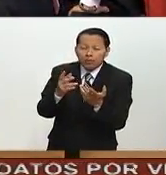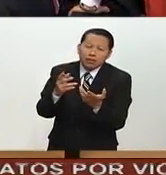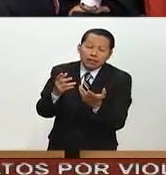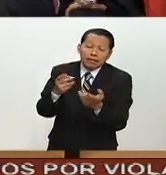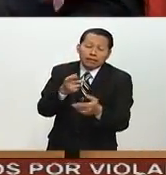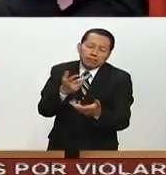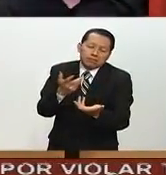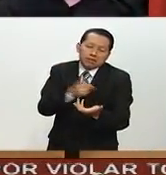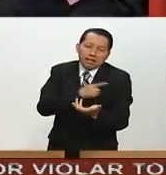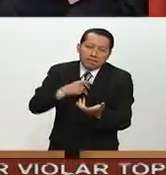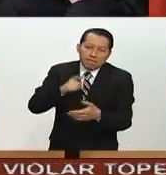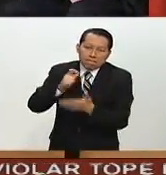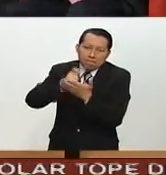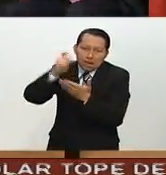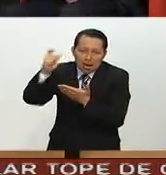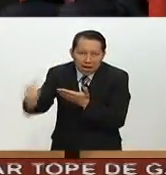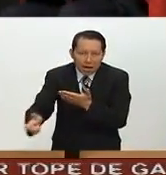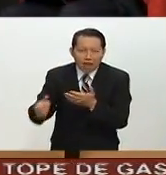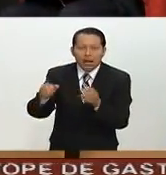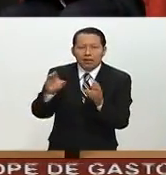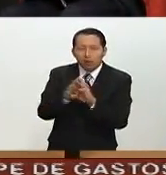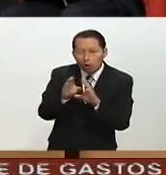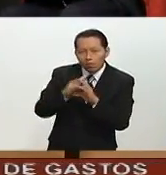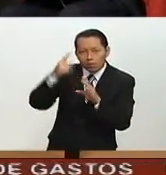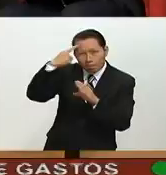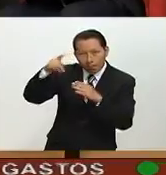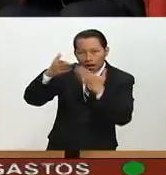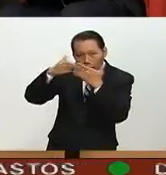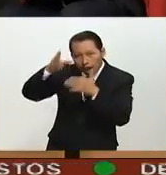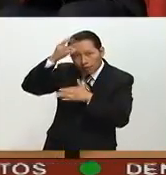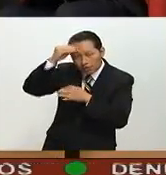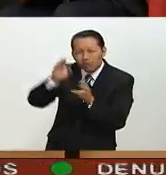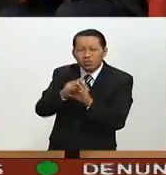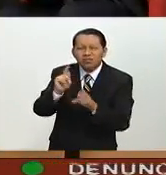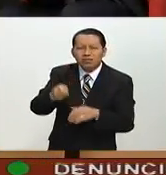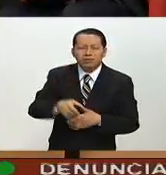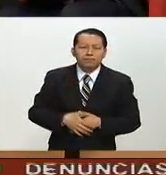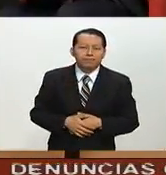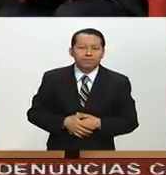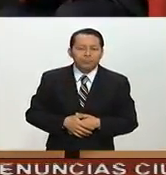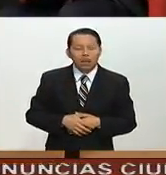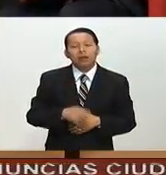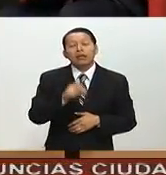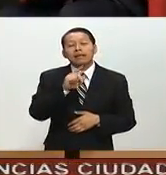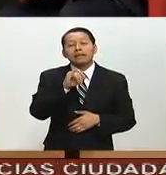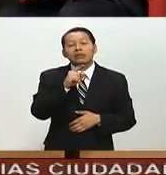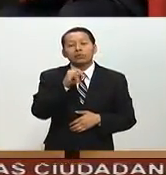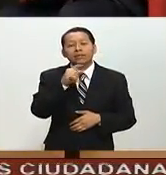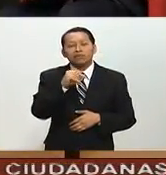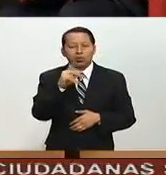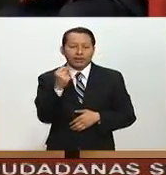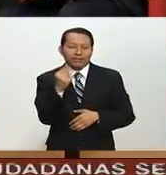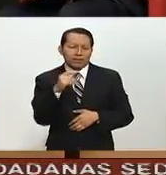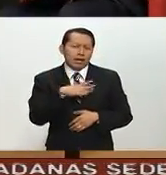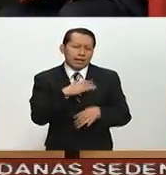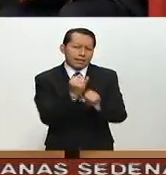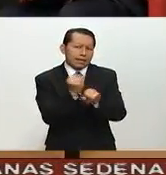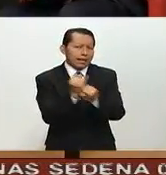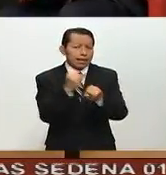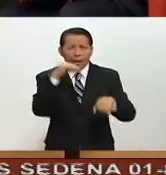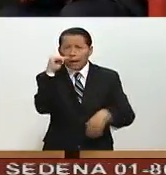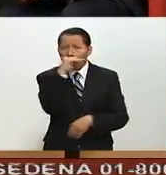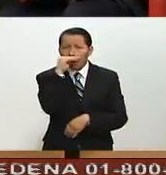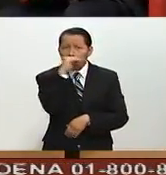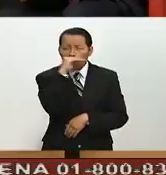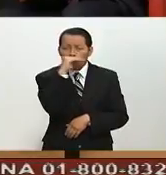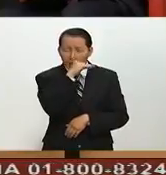le va a costar? ¿Cómo es ese acercamiento a esto que tú estás haciendo? Pues mira, Disruptivo TV es un medio digital completamente gratuito